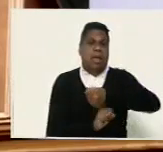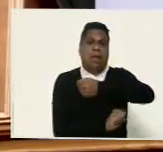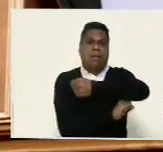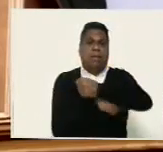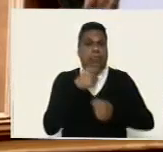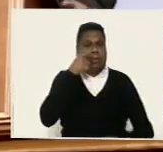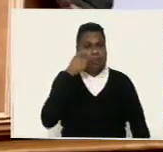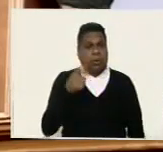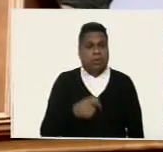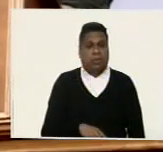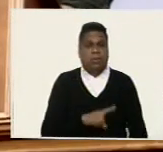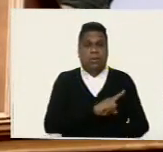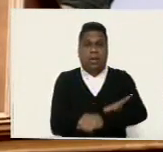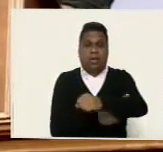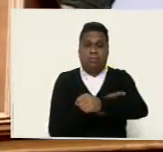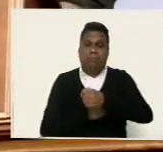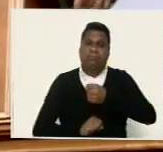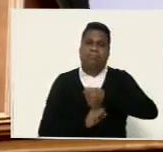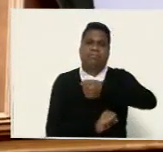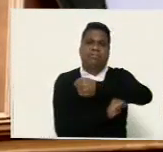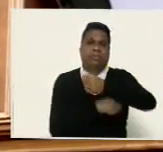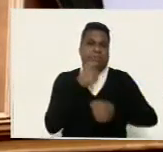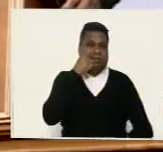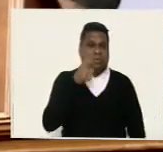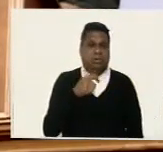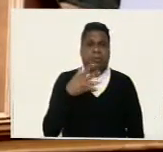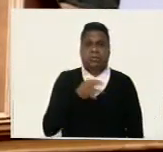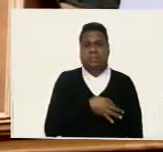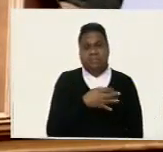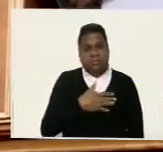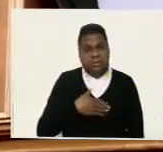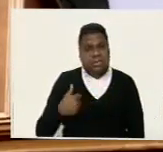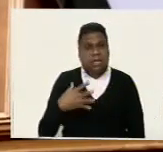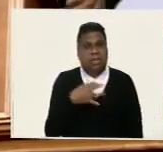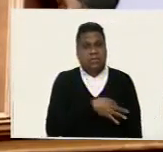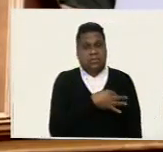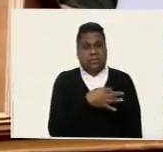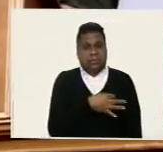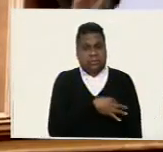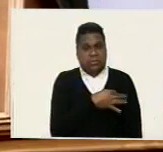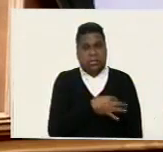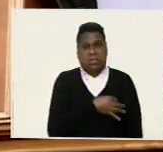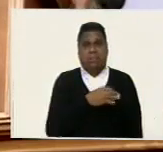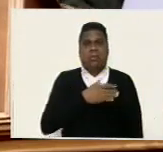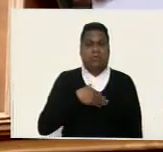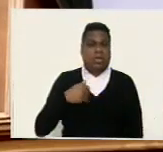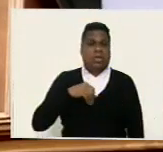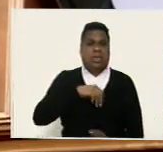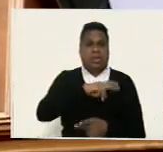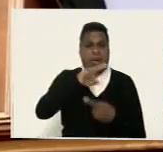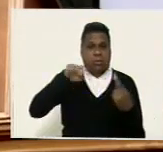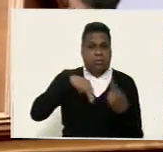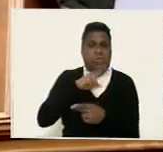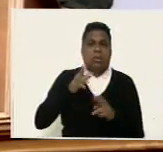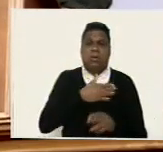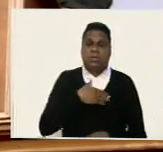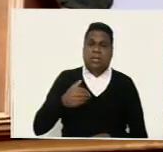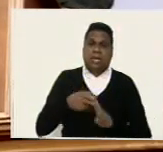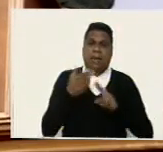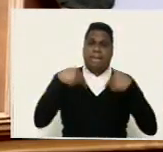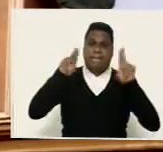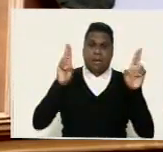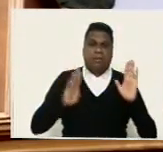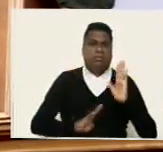apoyo del pueblo venezolano. El pueblo venezolano quiere socialismo, quiere revolución, quiere paz y quiere continuar